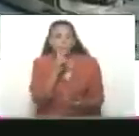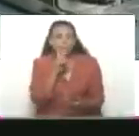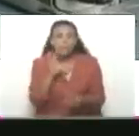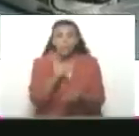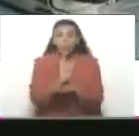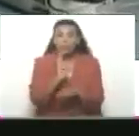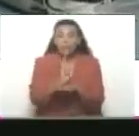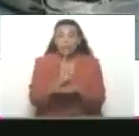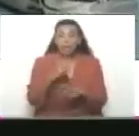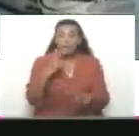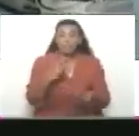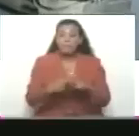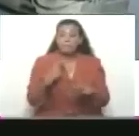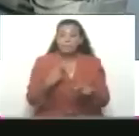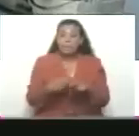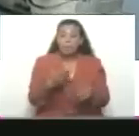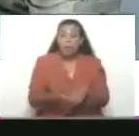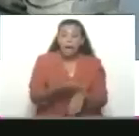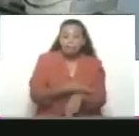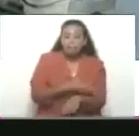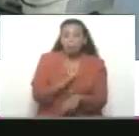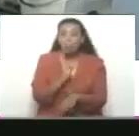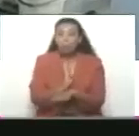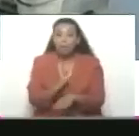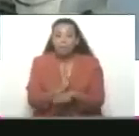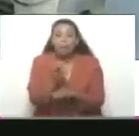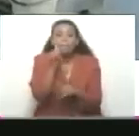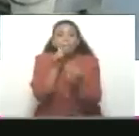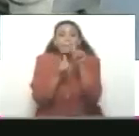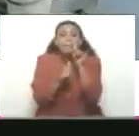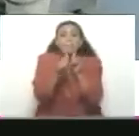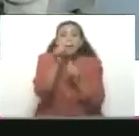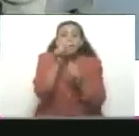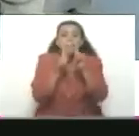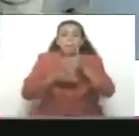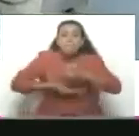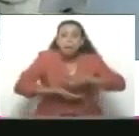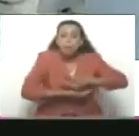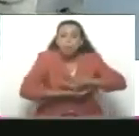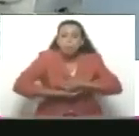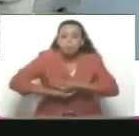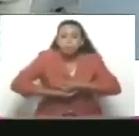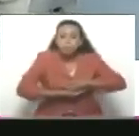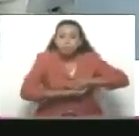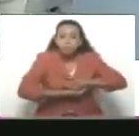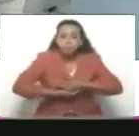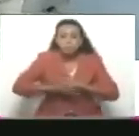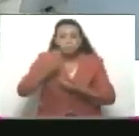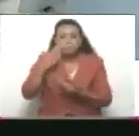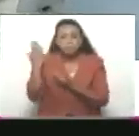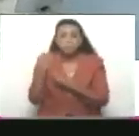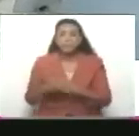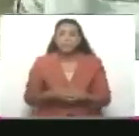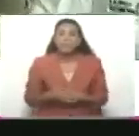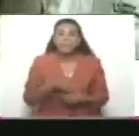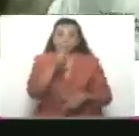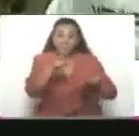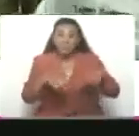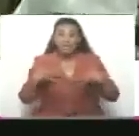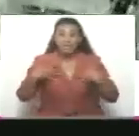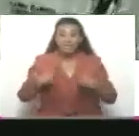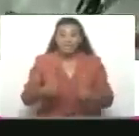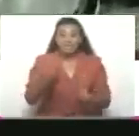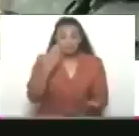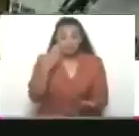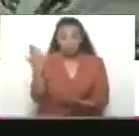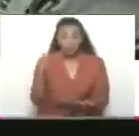cuidados intensivos Neon ales y allá Pues Contamos con es lo más importante el personal de salud